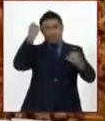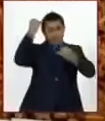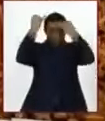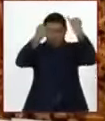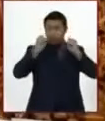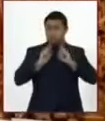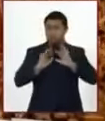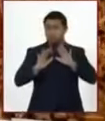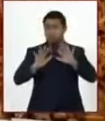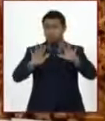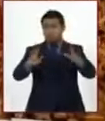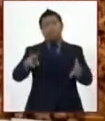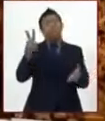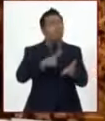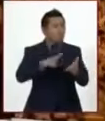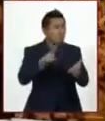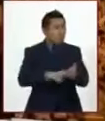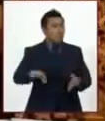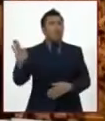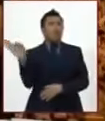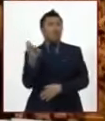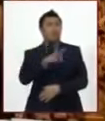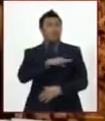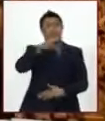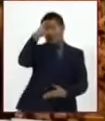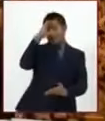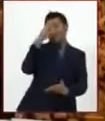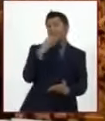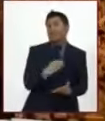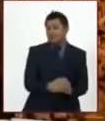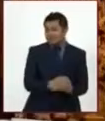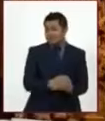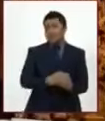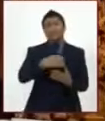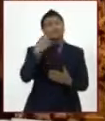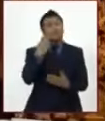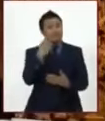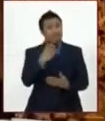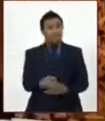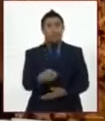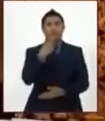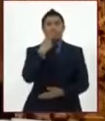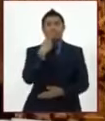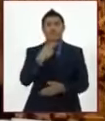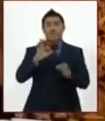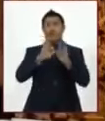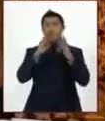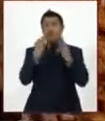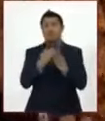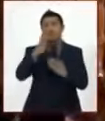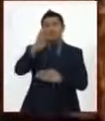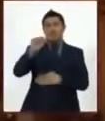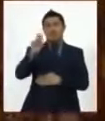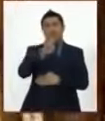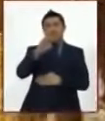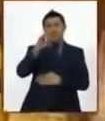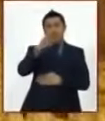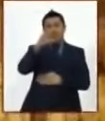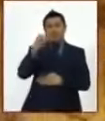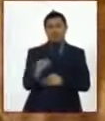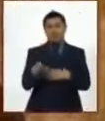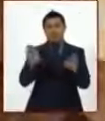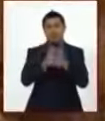y valores de la fe católica, y para ello se utilizó el barroco, un estilo muy ornamentado